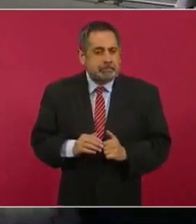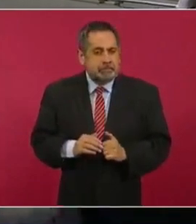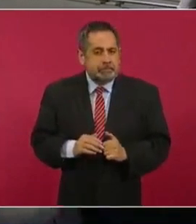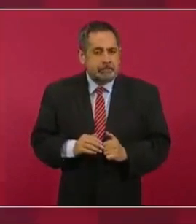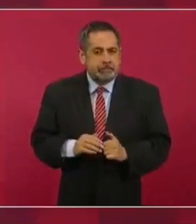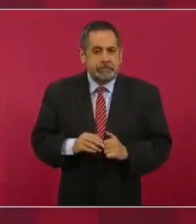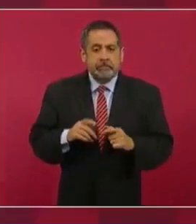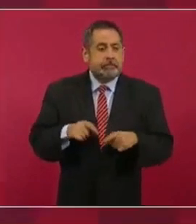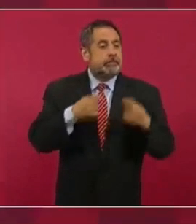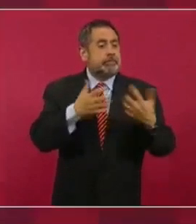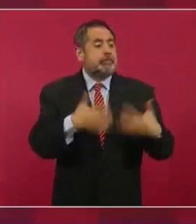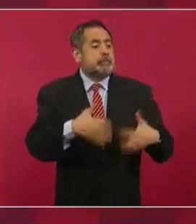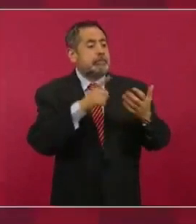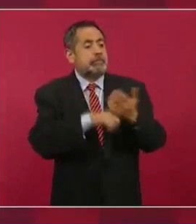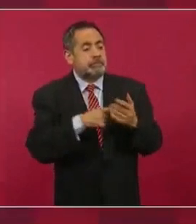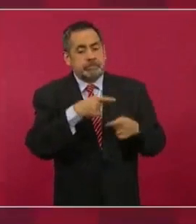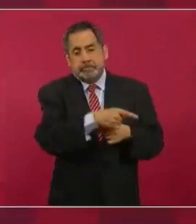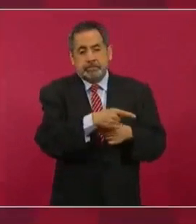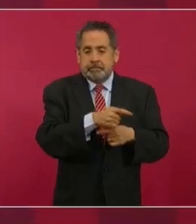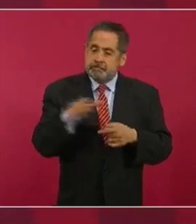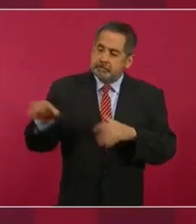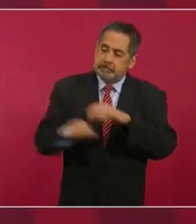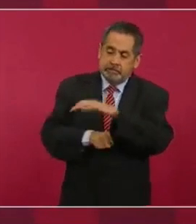al sector empresarial,